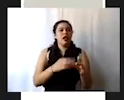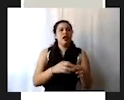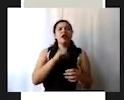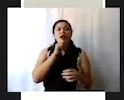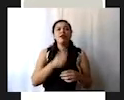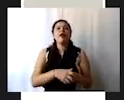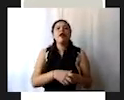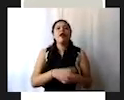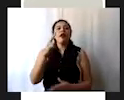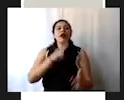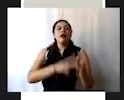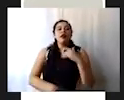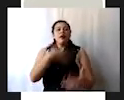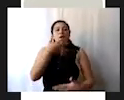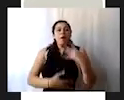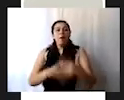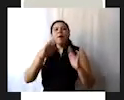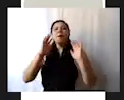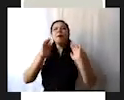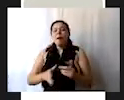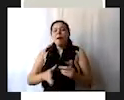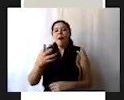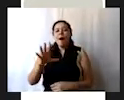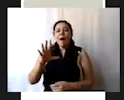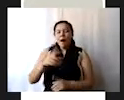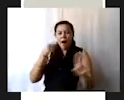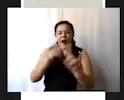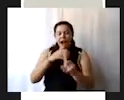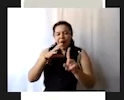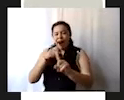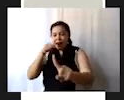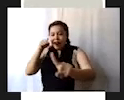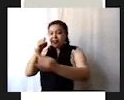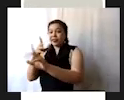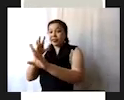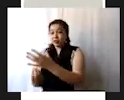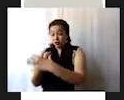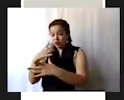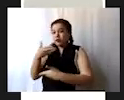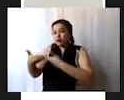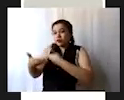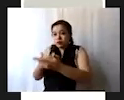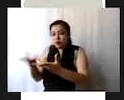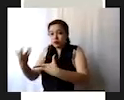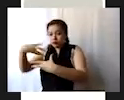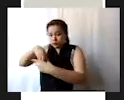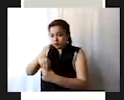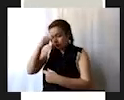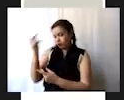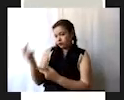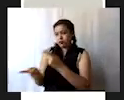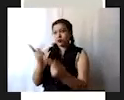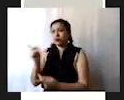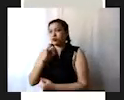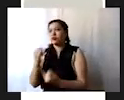el 2015 cuando se adoptan estos nuevos objetivos que sí tienen esos procesos incluyentes de consulta y que sí buscan